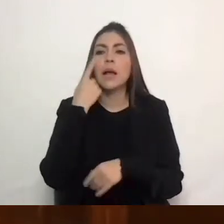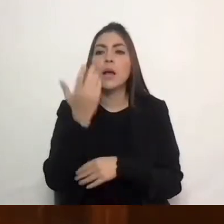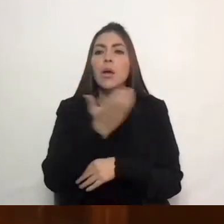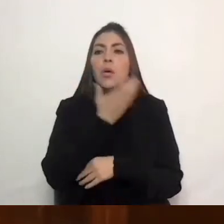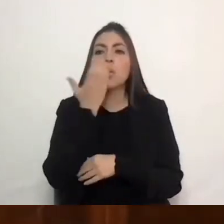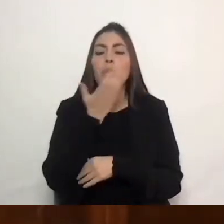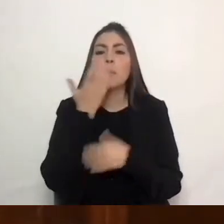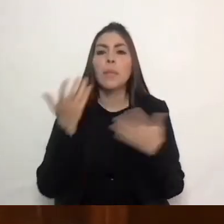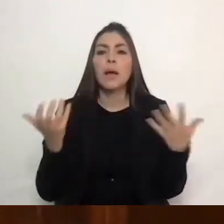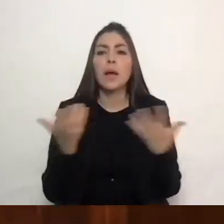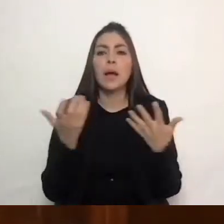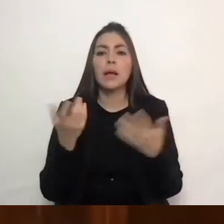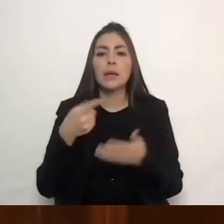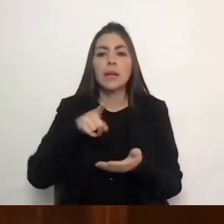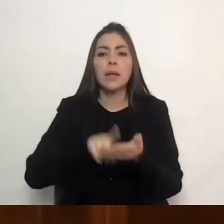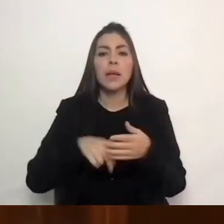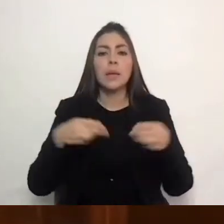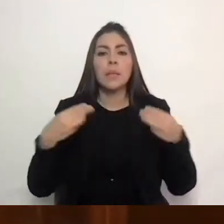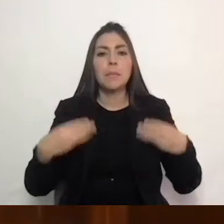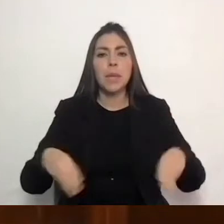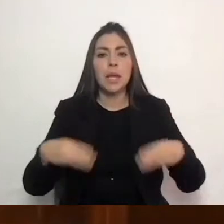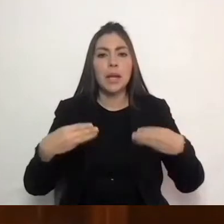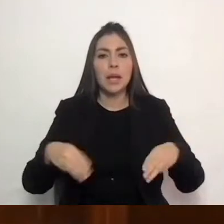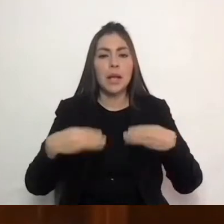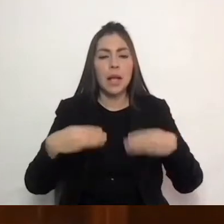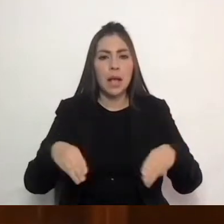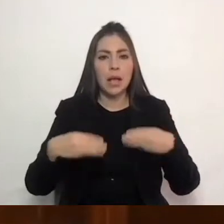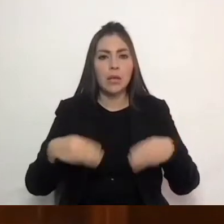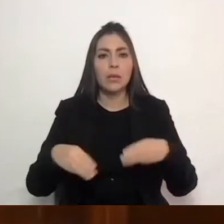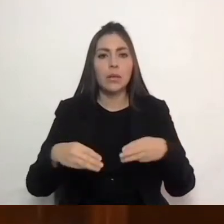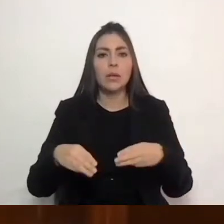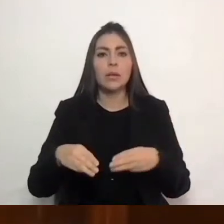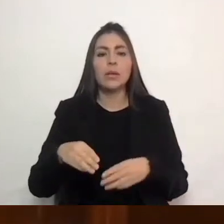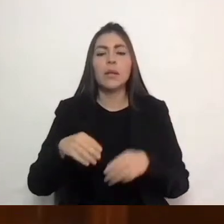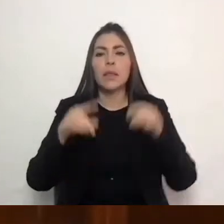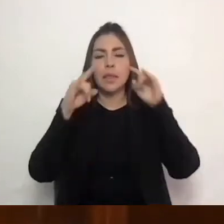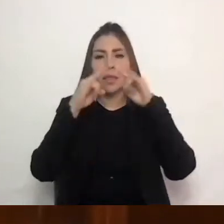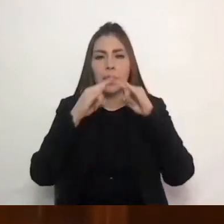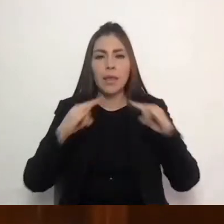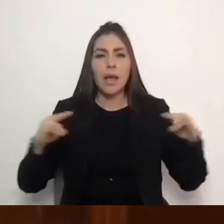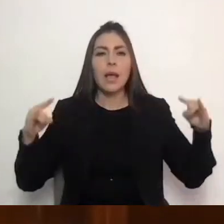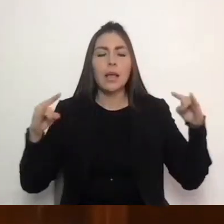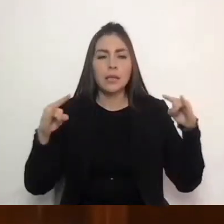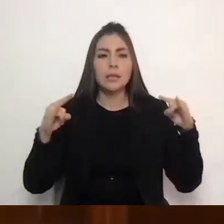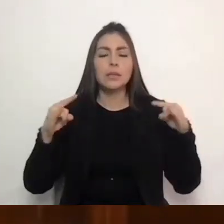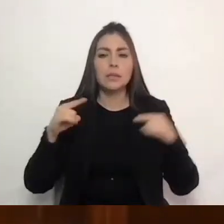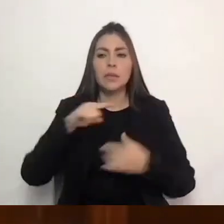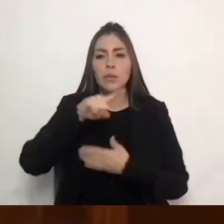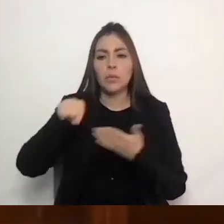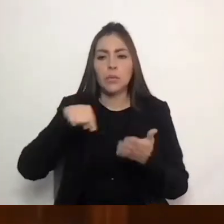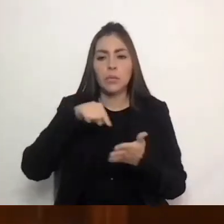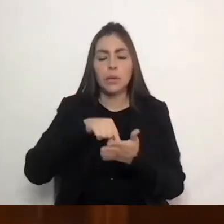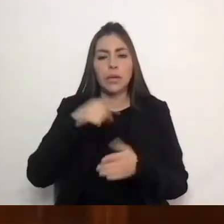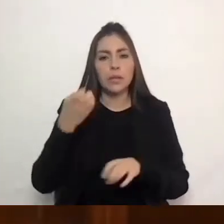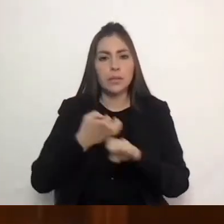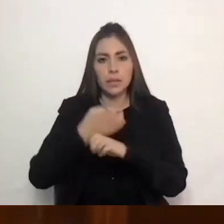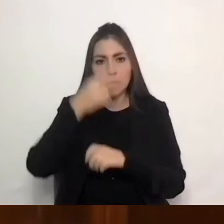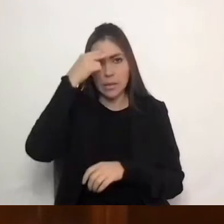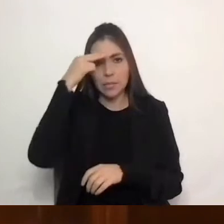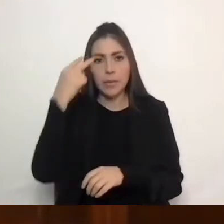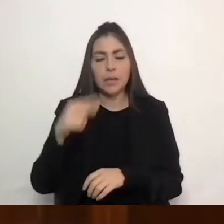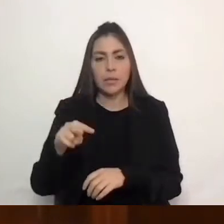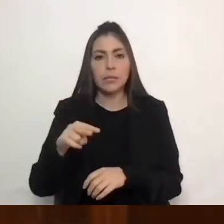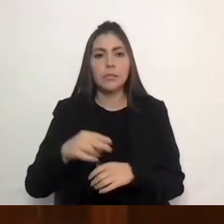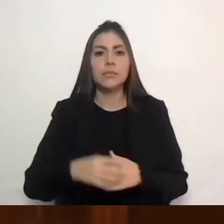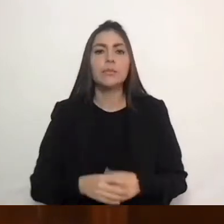reproducen en los mercados públicos y tianguis ubicados en el Estado de México. En